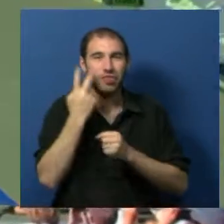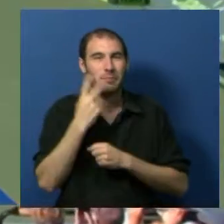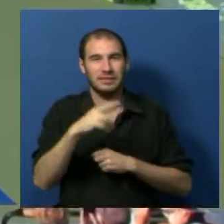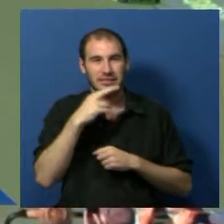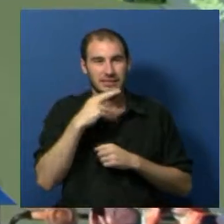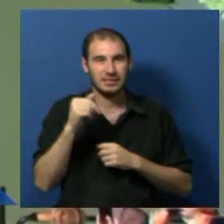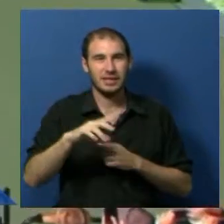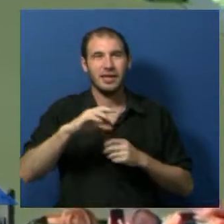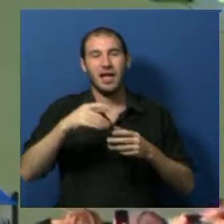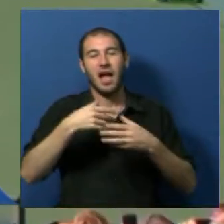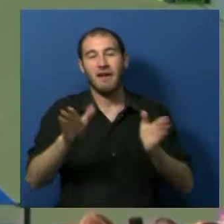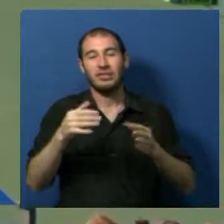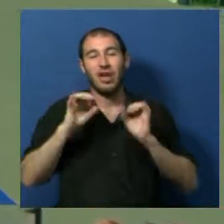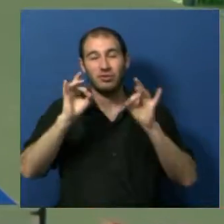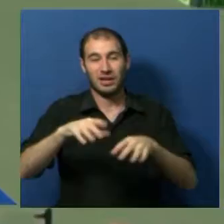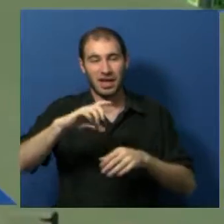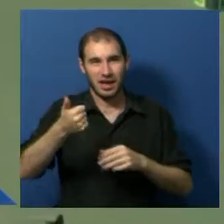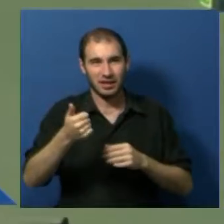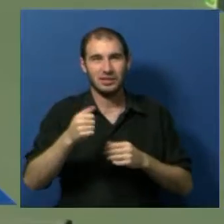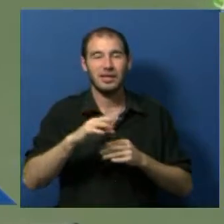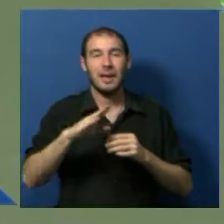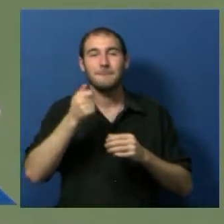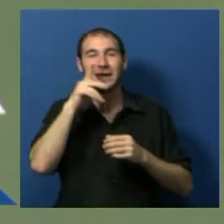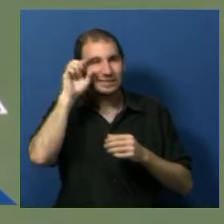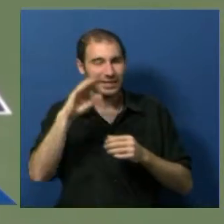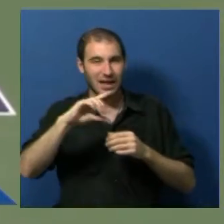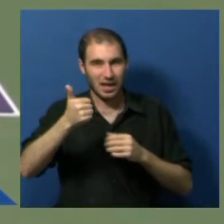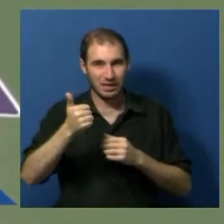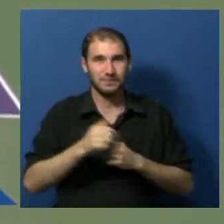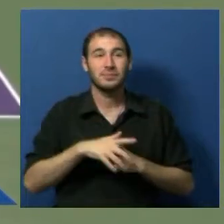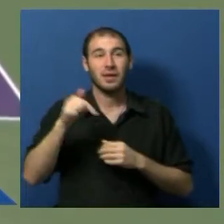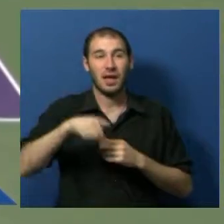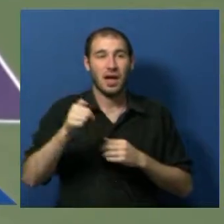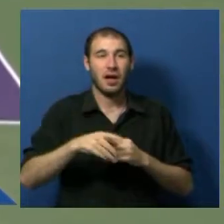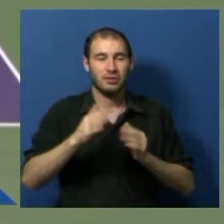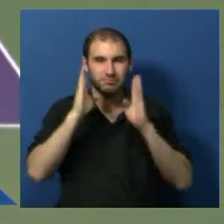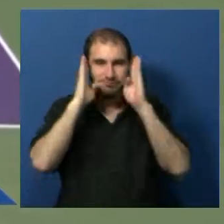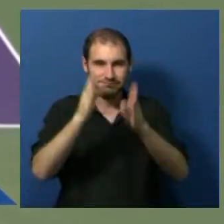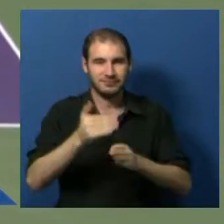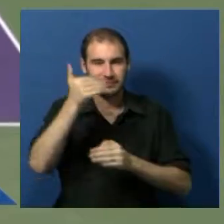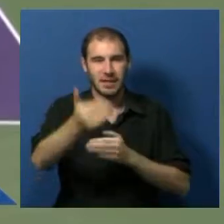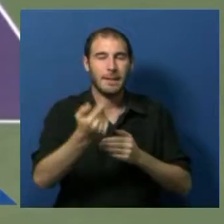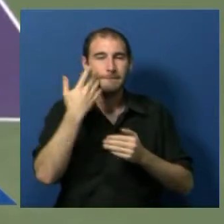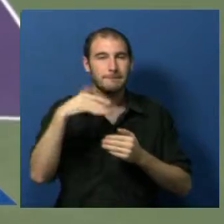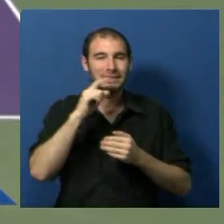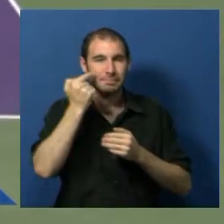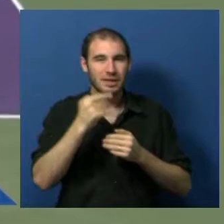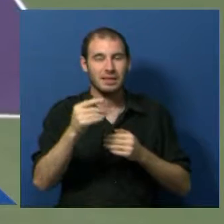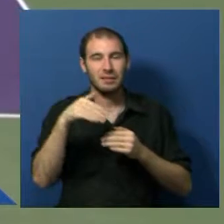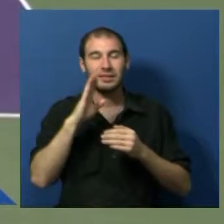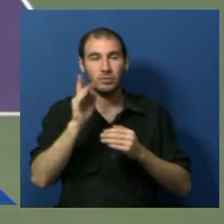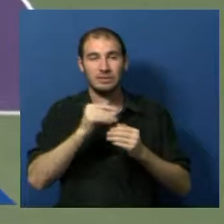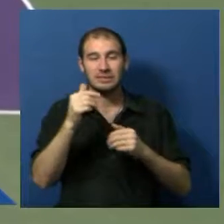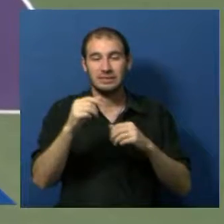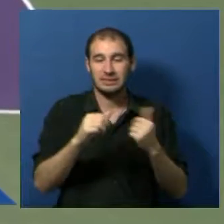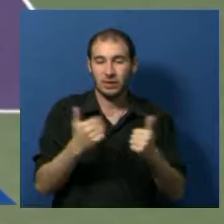2017. Se quedó con el Abierto de Australia, ganó el Masters 1000 de Indian Wells y ahora está encaminado en el Masters 1000 de Miami. Le ganó 6-4